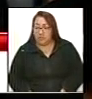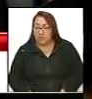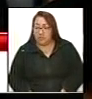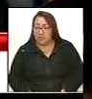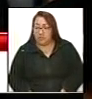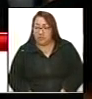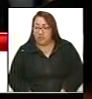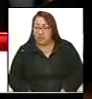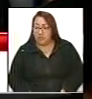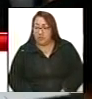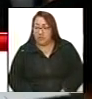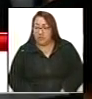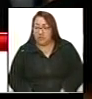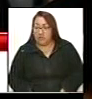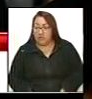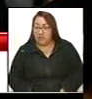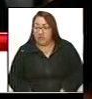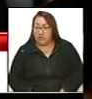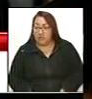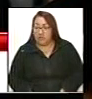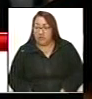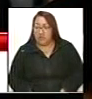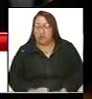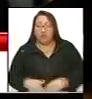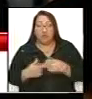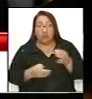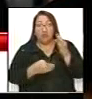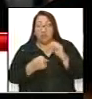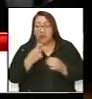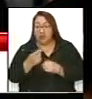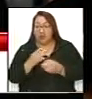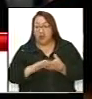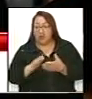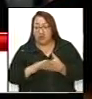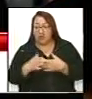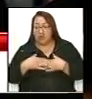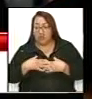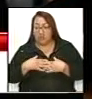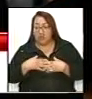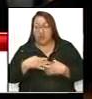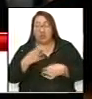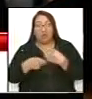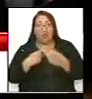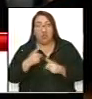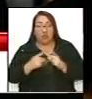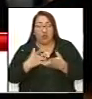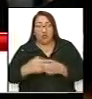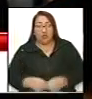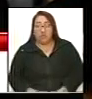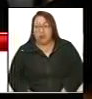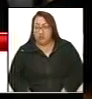Rejanovinci en toda su exposición, y disculpen que voy a ser reiterativo en algunas cosas.